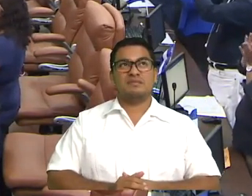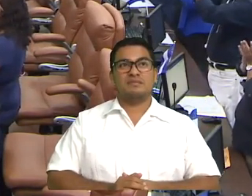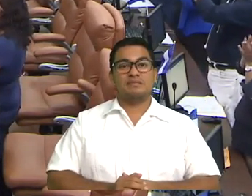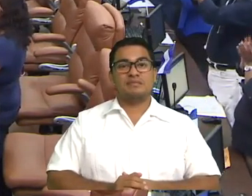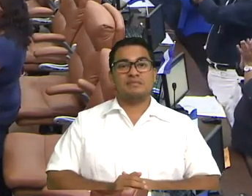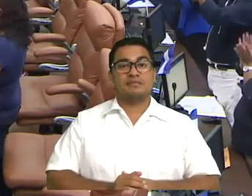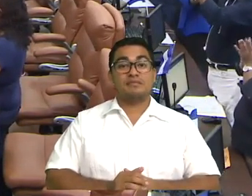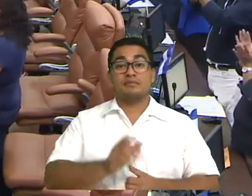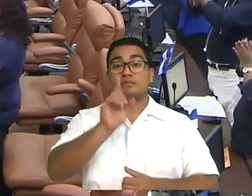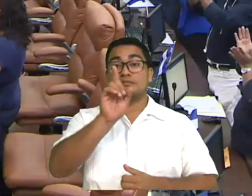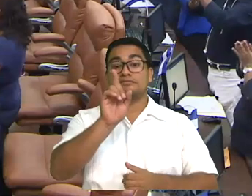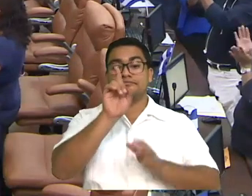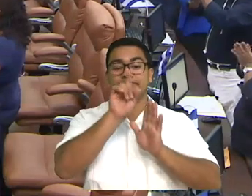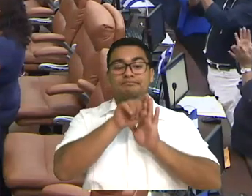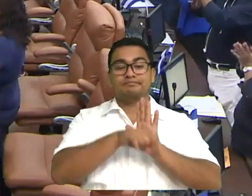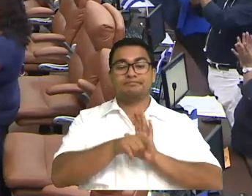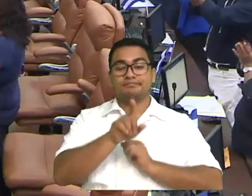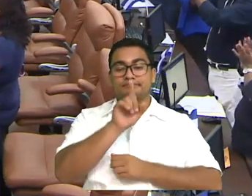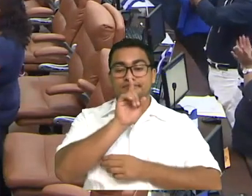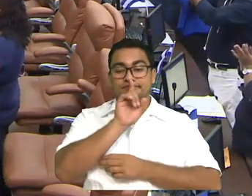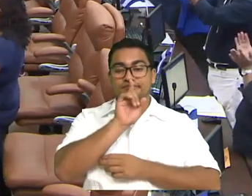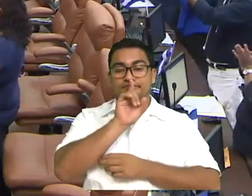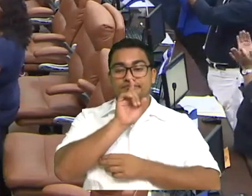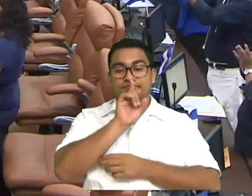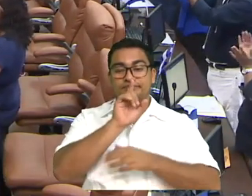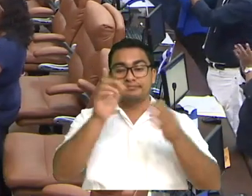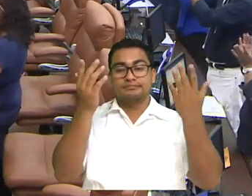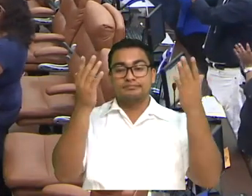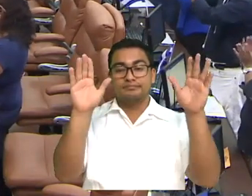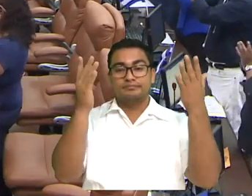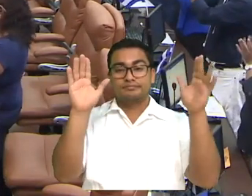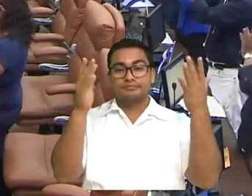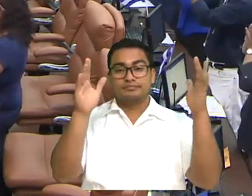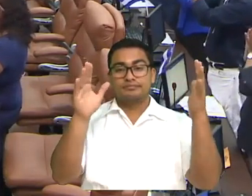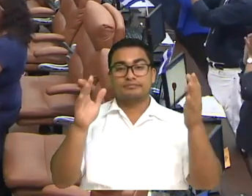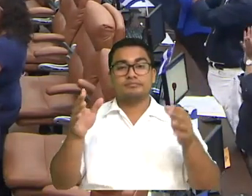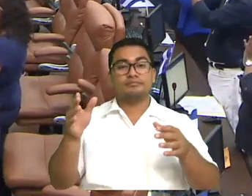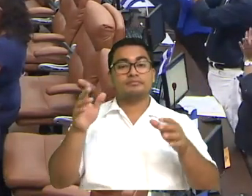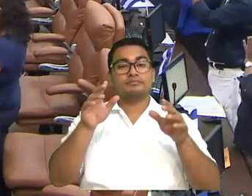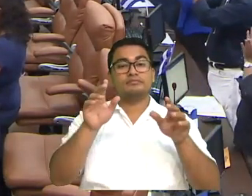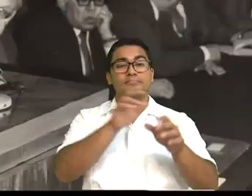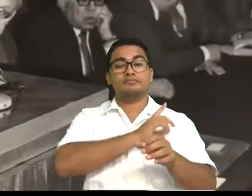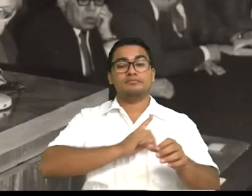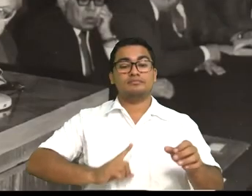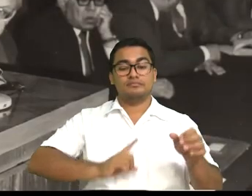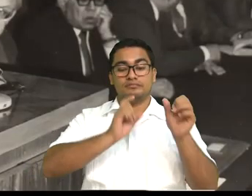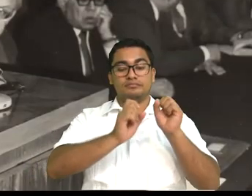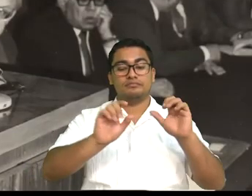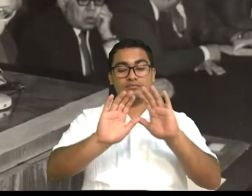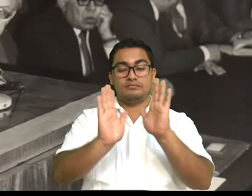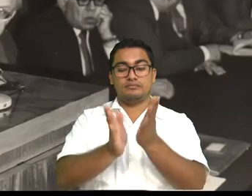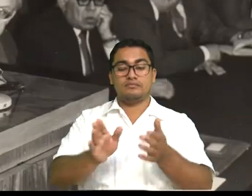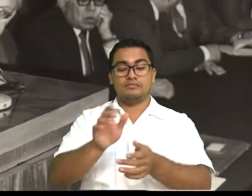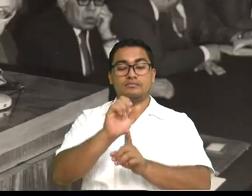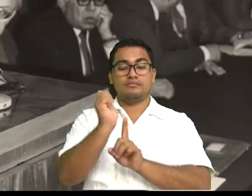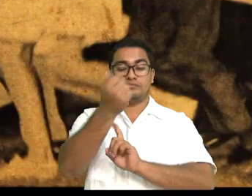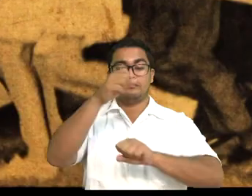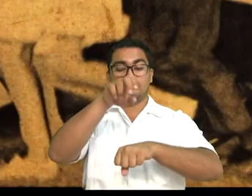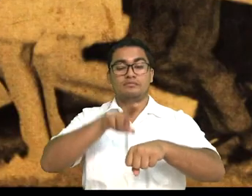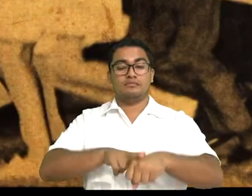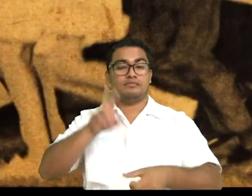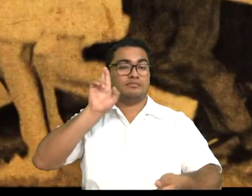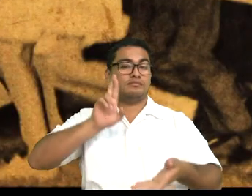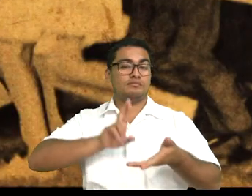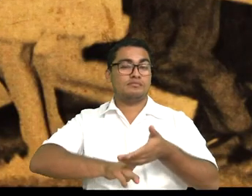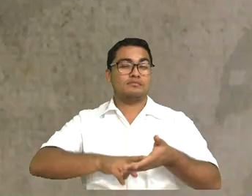Con un minuto de silencio, seguido de una ovación de aplausos, el plenario de la Asamblea Nacional rindió homenaje al histórico militante